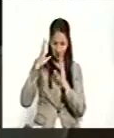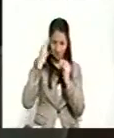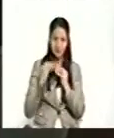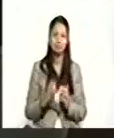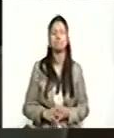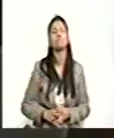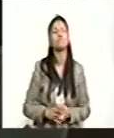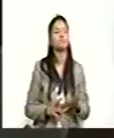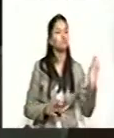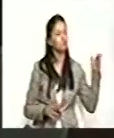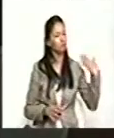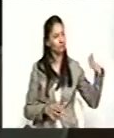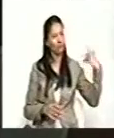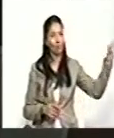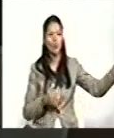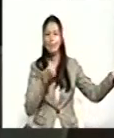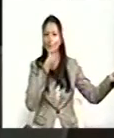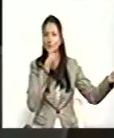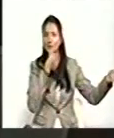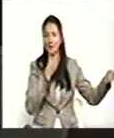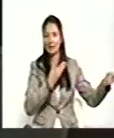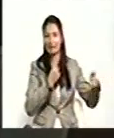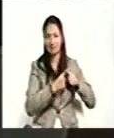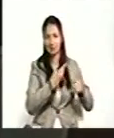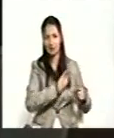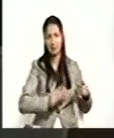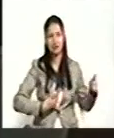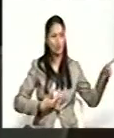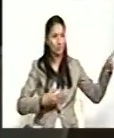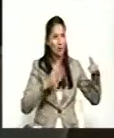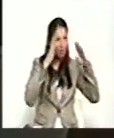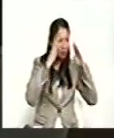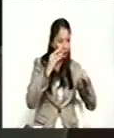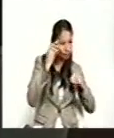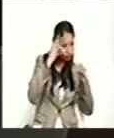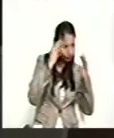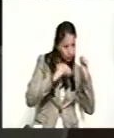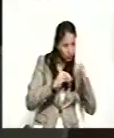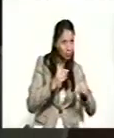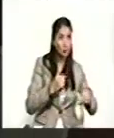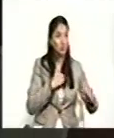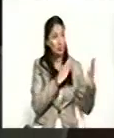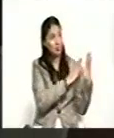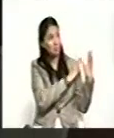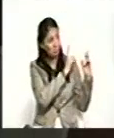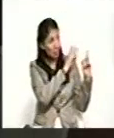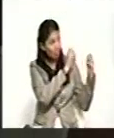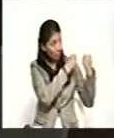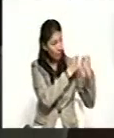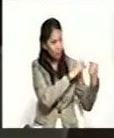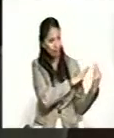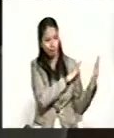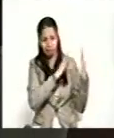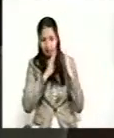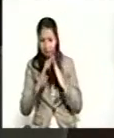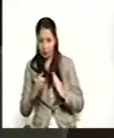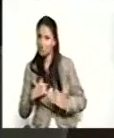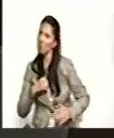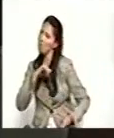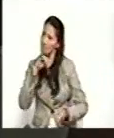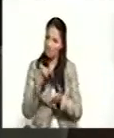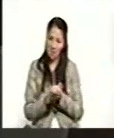un contrato significativo para el acueducto y el alcantarillado y nosotros honramos año tras